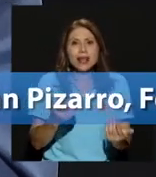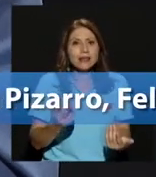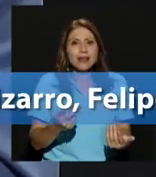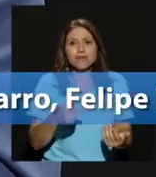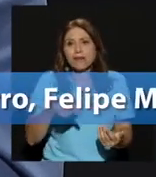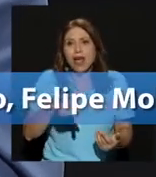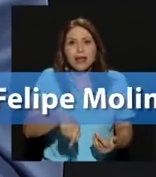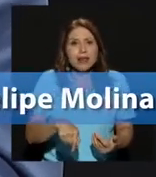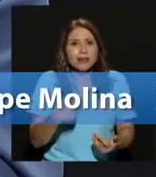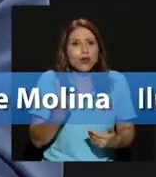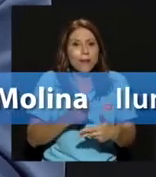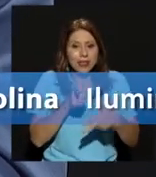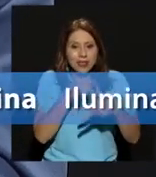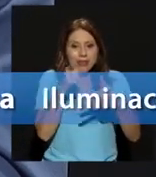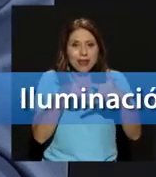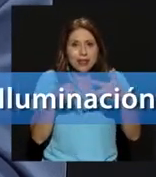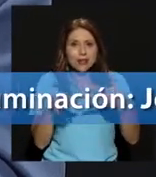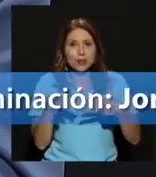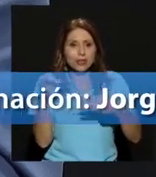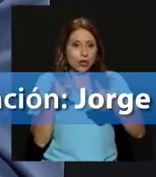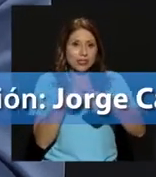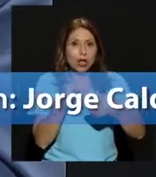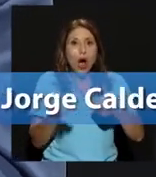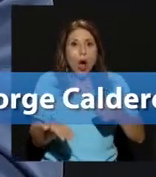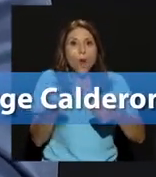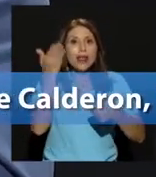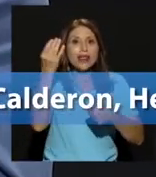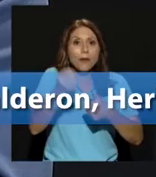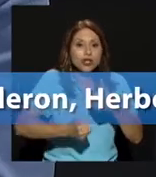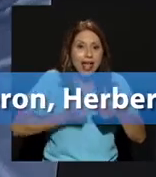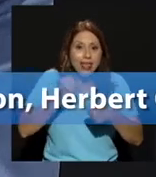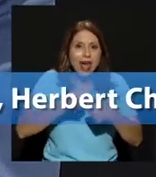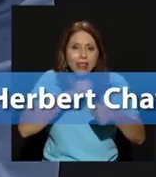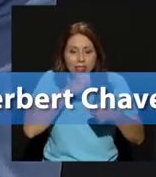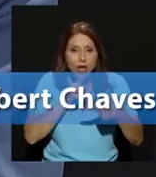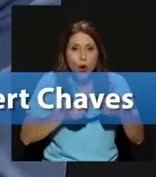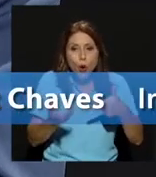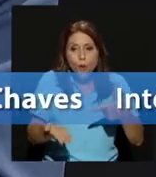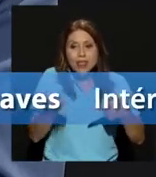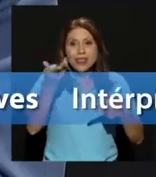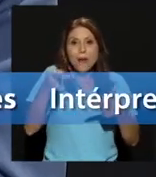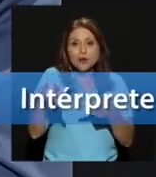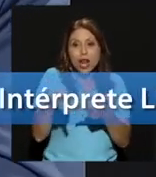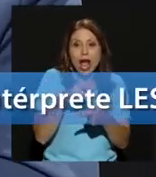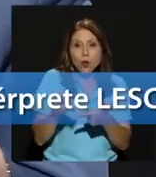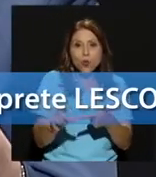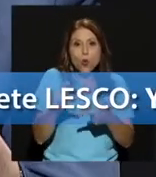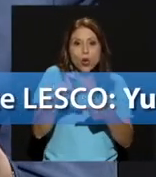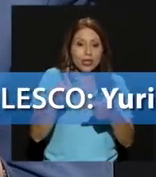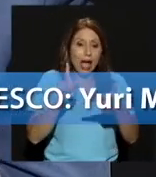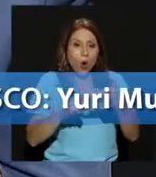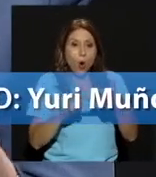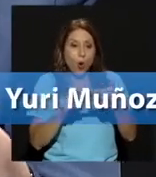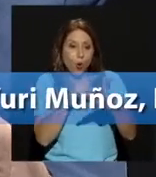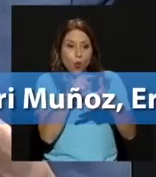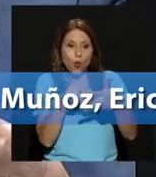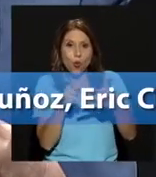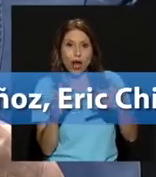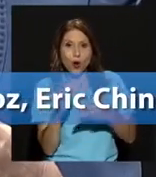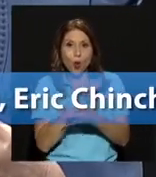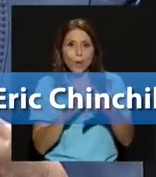alternativas o aumentamos la edad o aumentamos la cuota o una combinación de los dos si queremos seguir